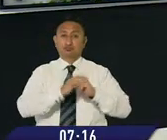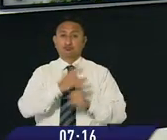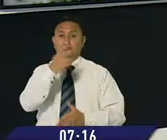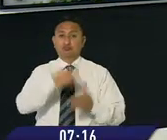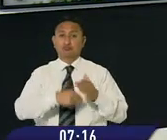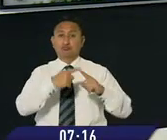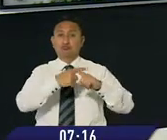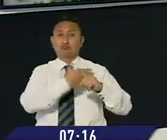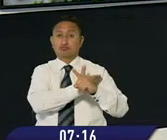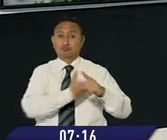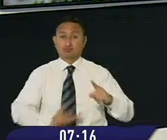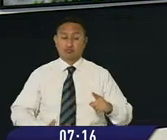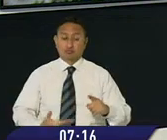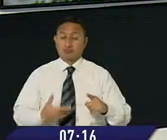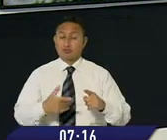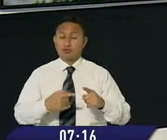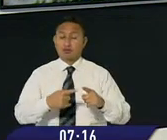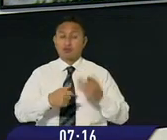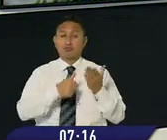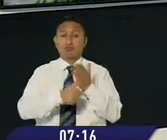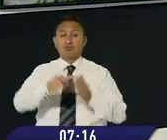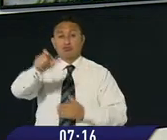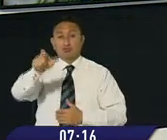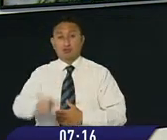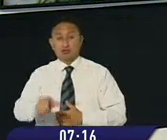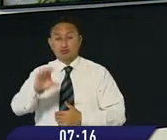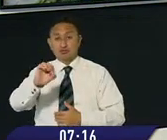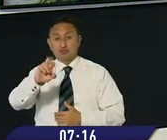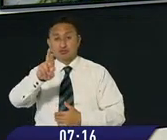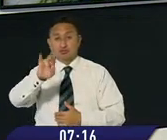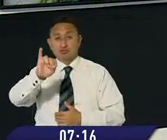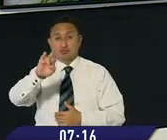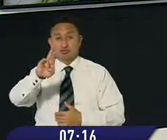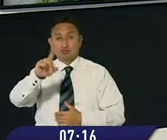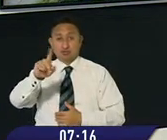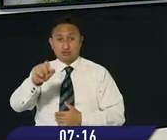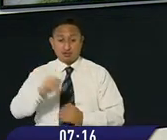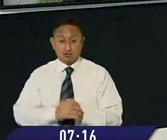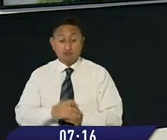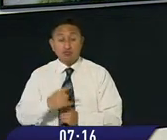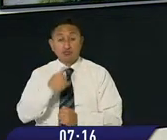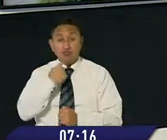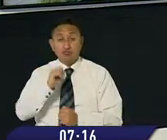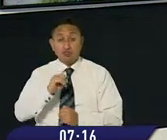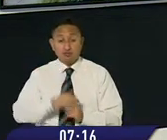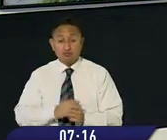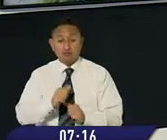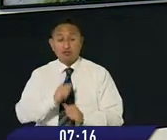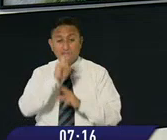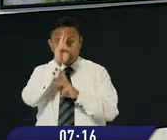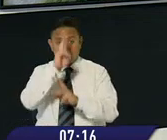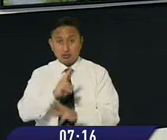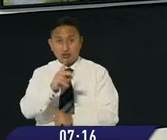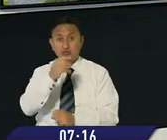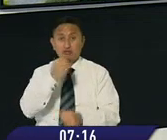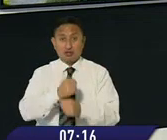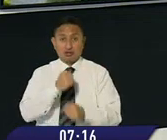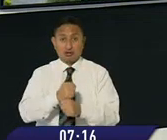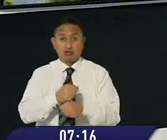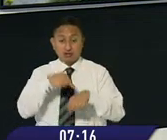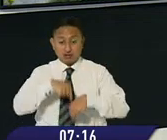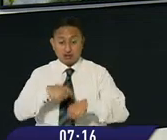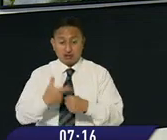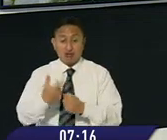al exministro de Energía y Recursos No Renovables, René Ortiz. El argumento, incumplimiento de funciones por el